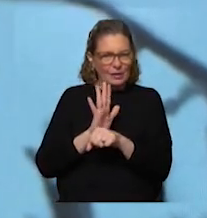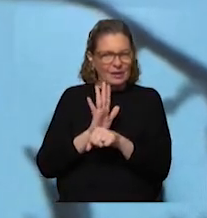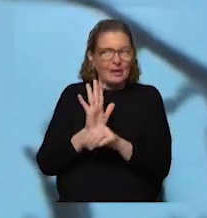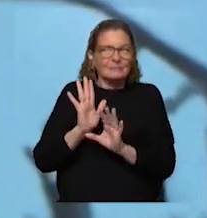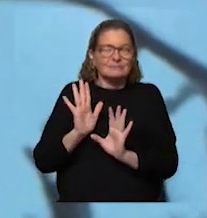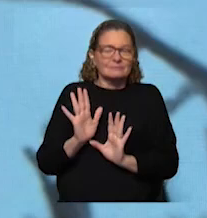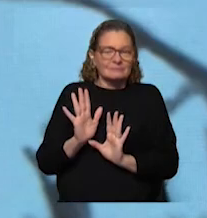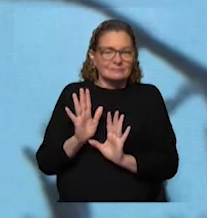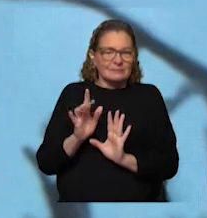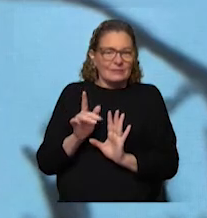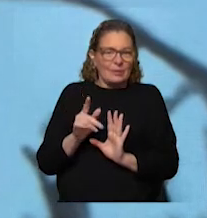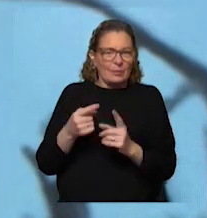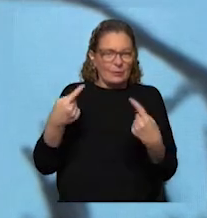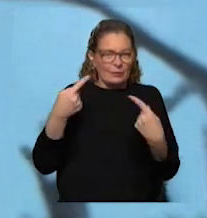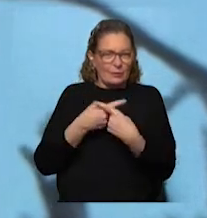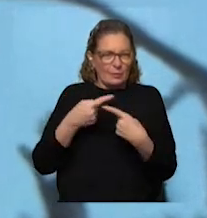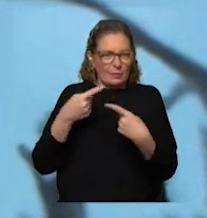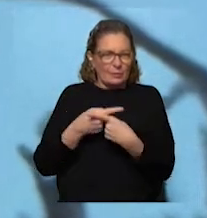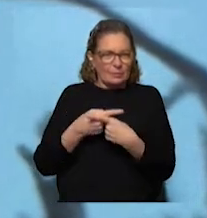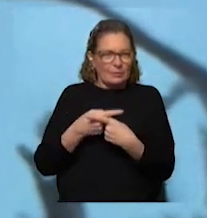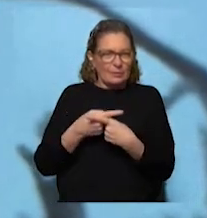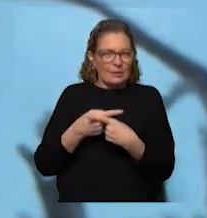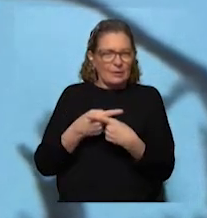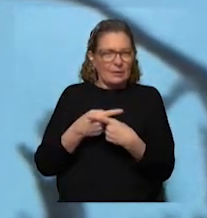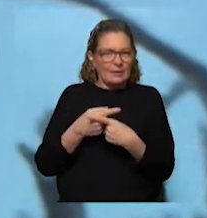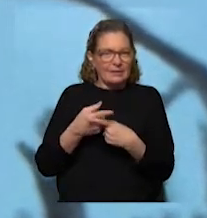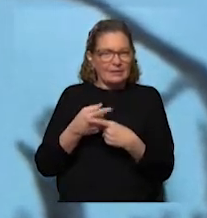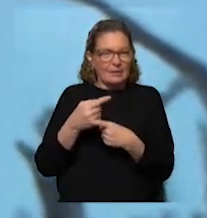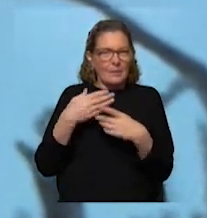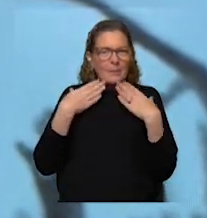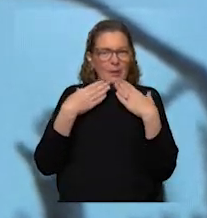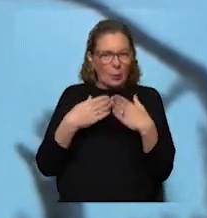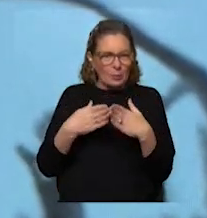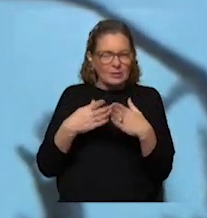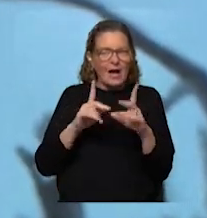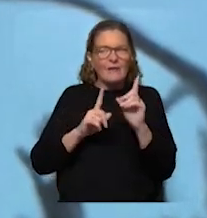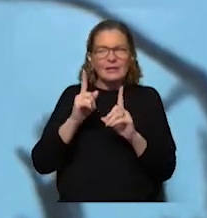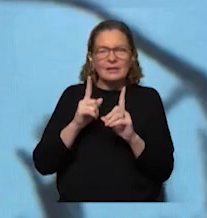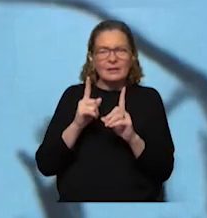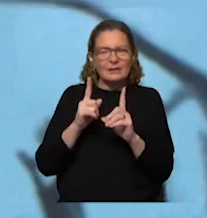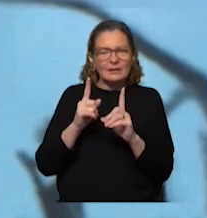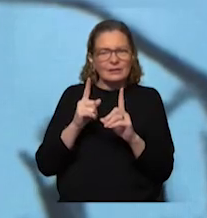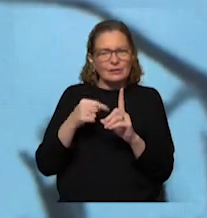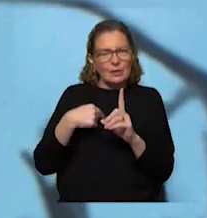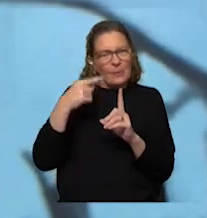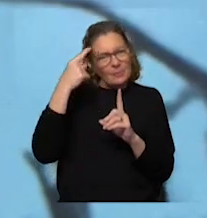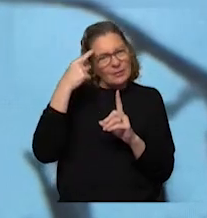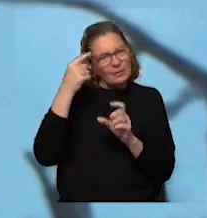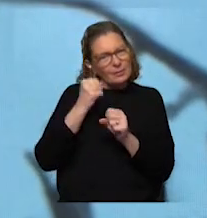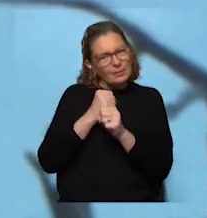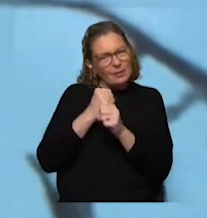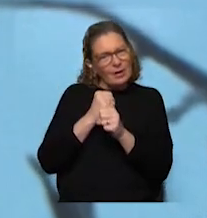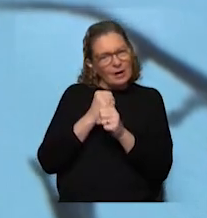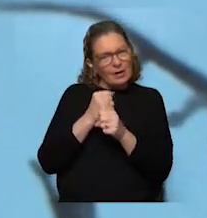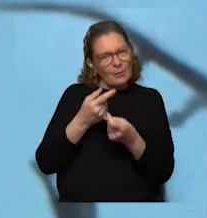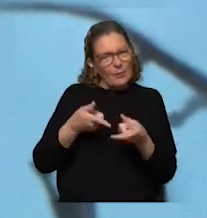y tenía sus disputas con María Esther Gatti entonces fue esa ese tipo de preguntas como a veces yo creo que hay que trabajar mucho como